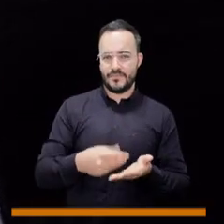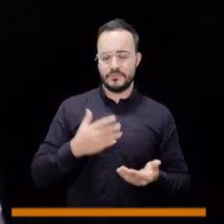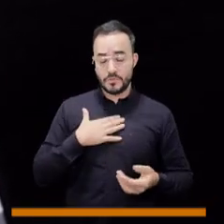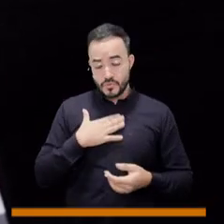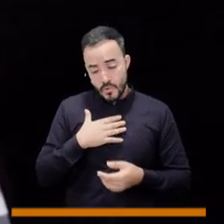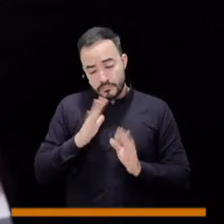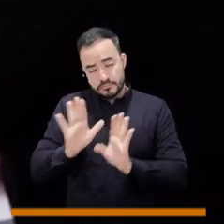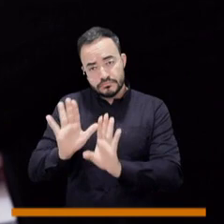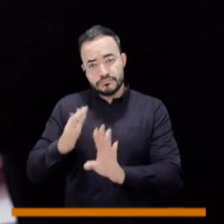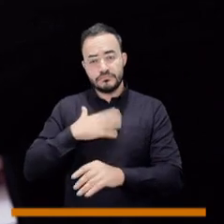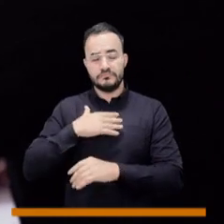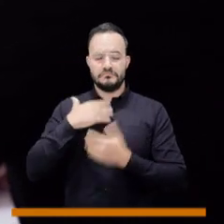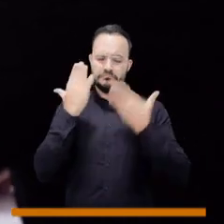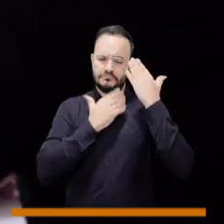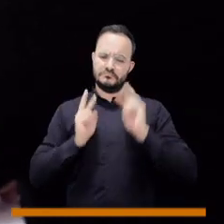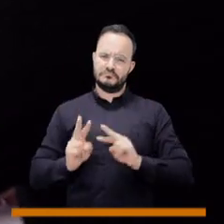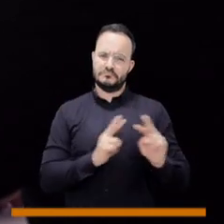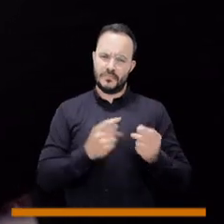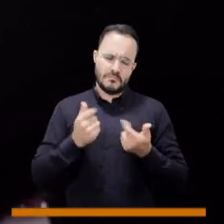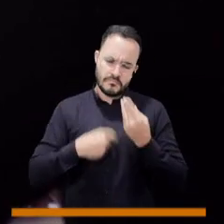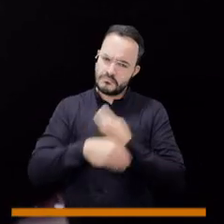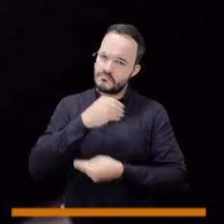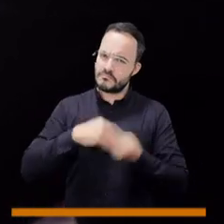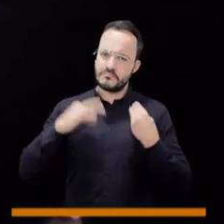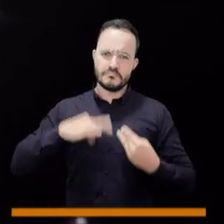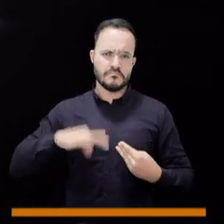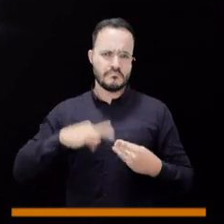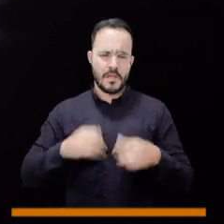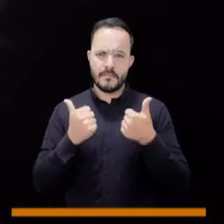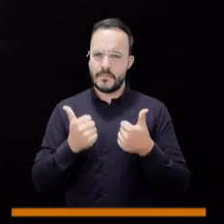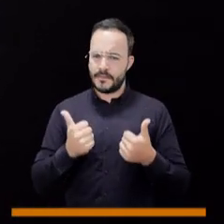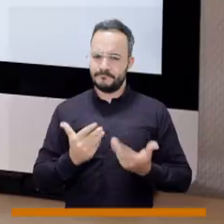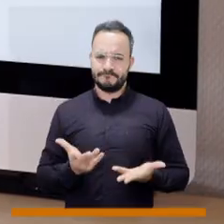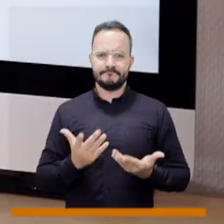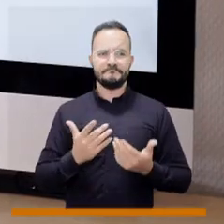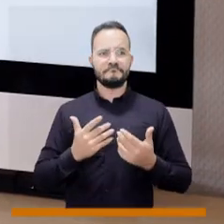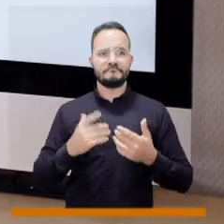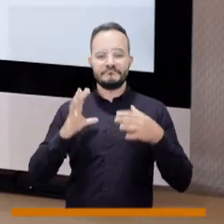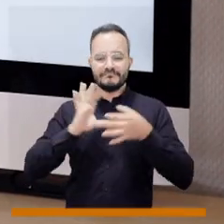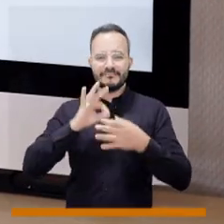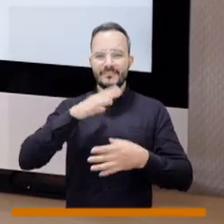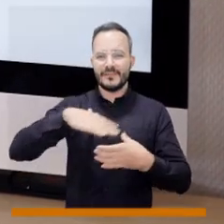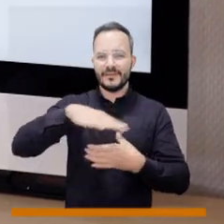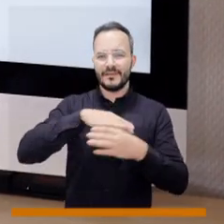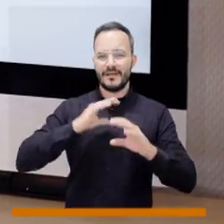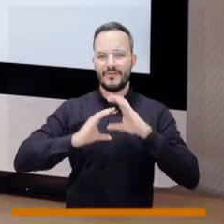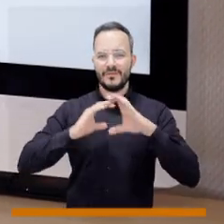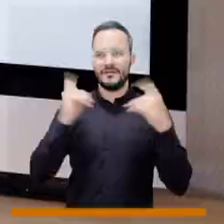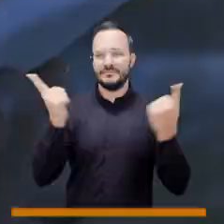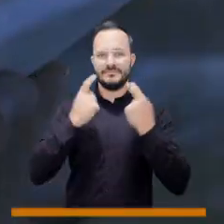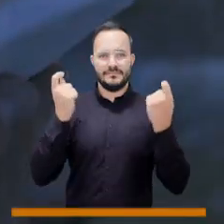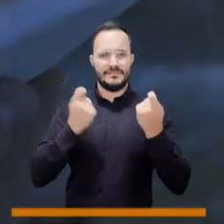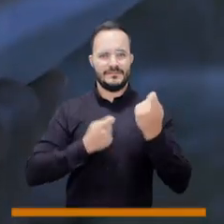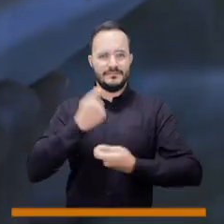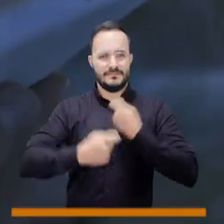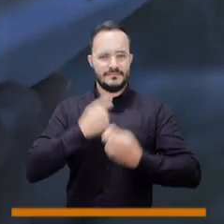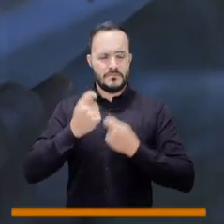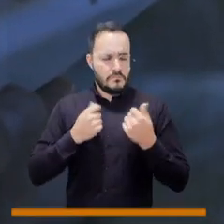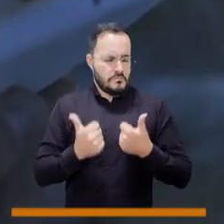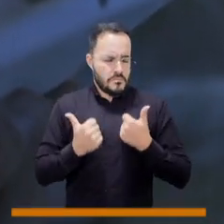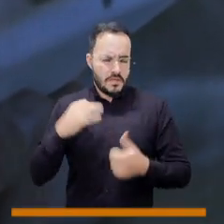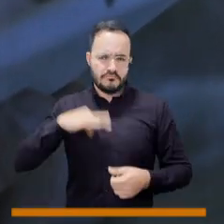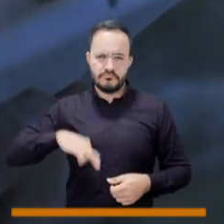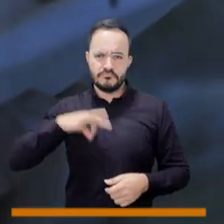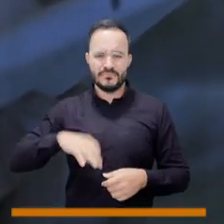que el negocio rentable es un negocio con una amplia porción de la participación de las telecomunicaciones en Colombia, y siento yo